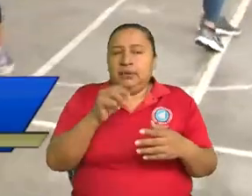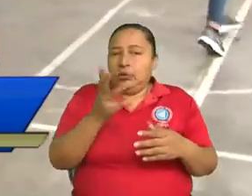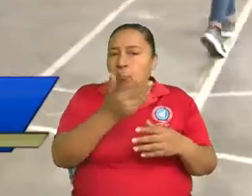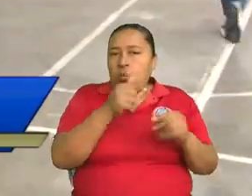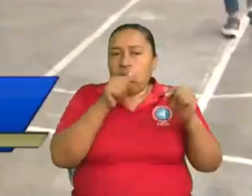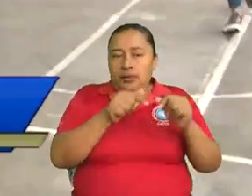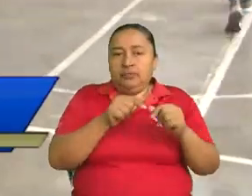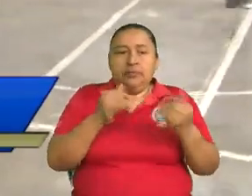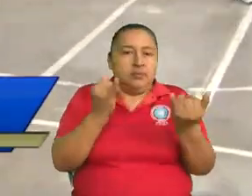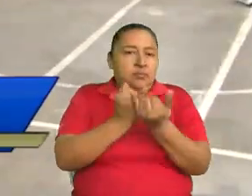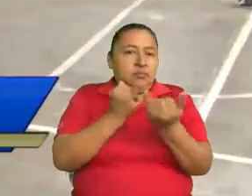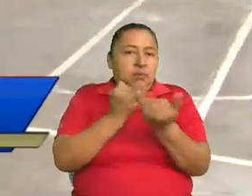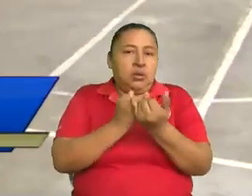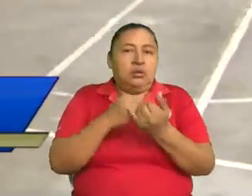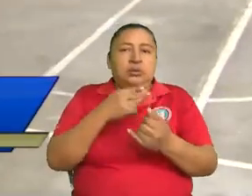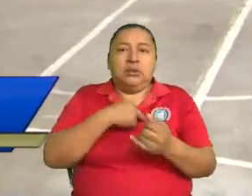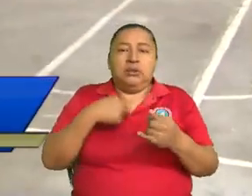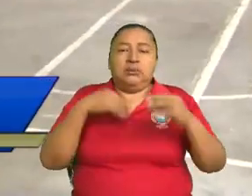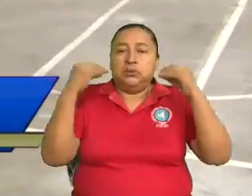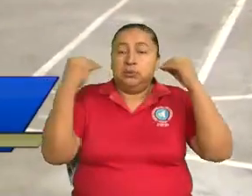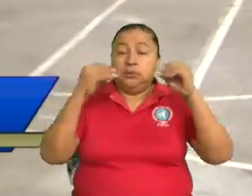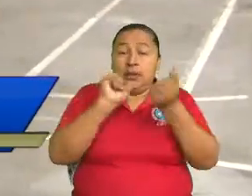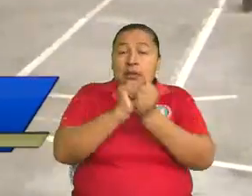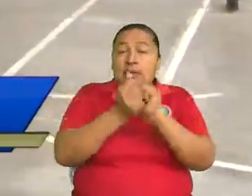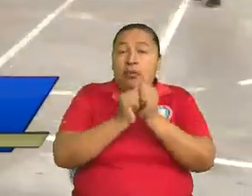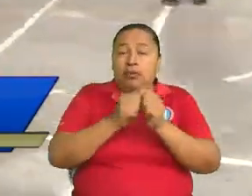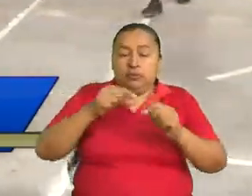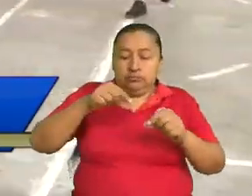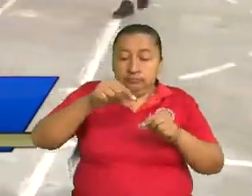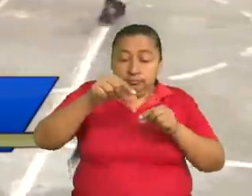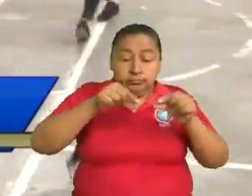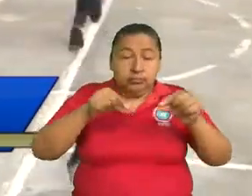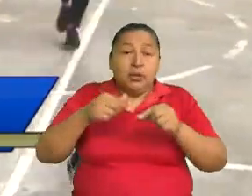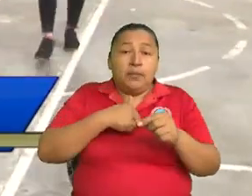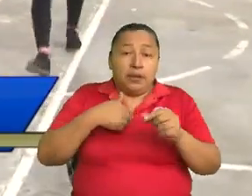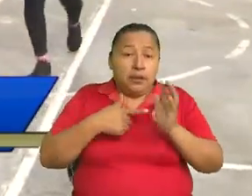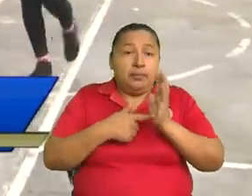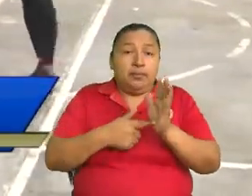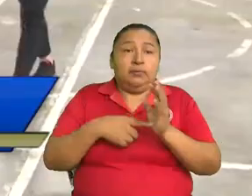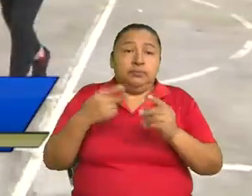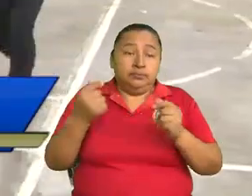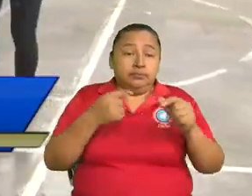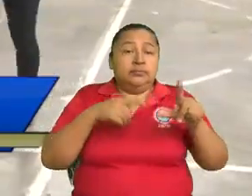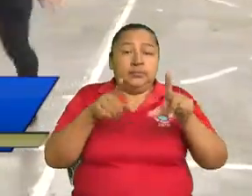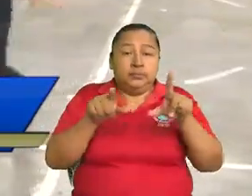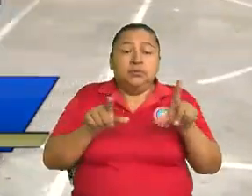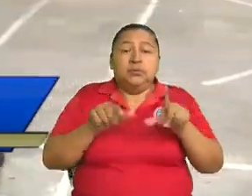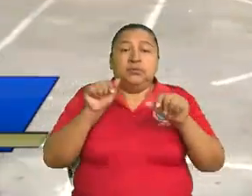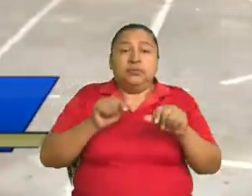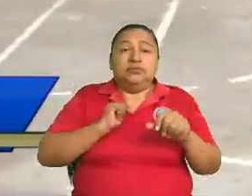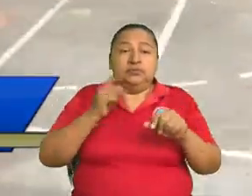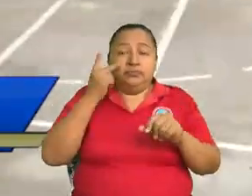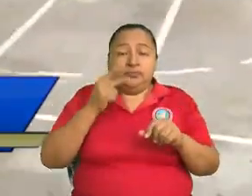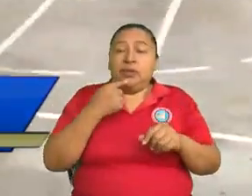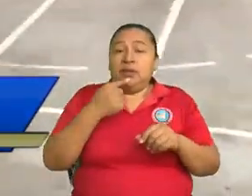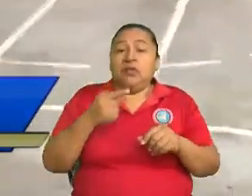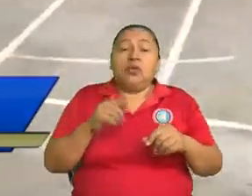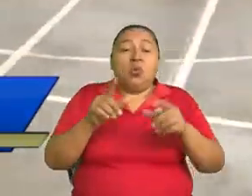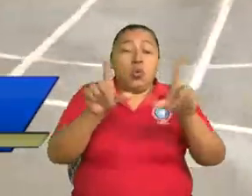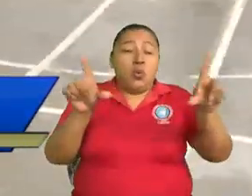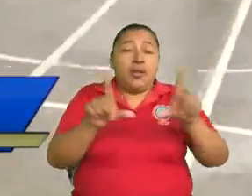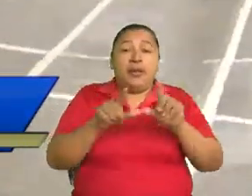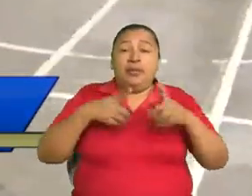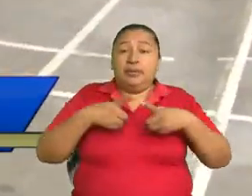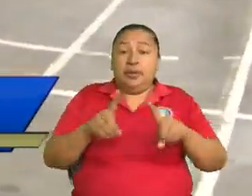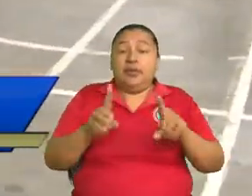todo. Igual cuando estamos en educación física con el ajedrez, por ejemplo, que lo hemos incorporado. Y además en ambientes dignos, como usted ya había mencionado. En ambientes dignos,